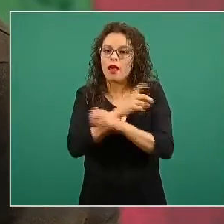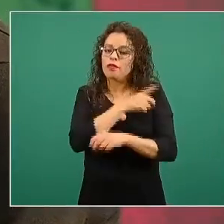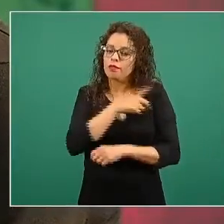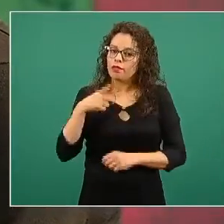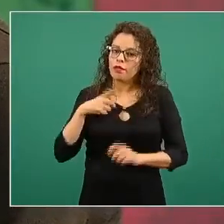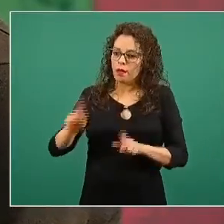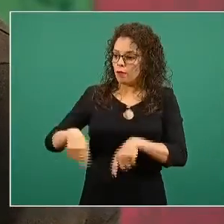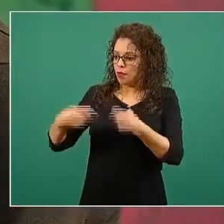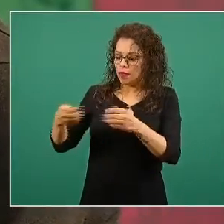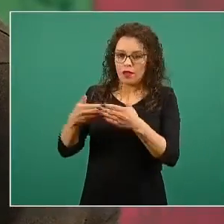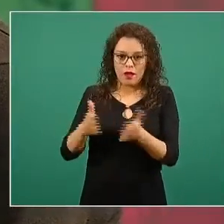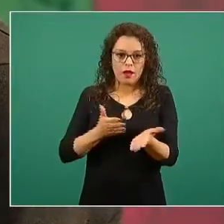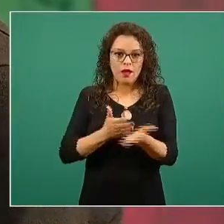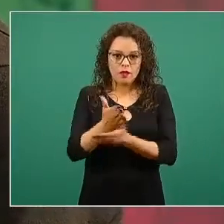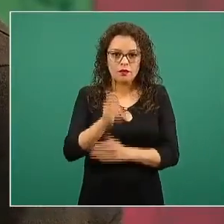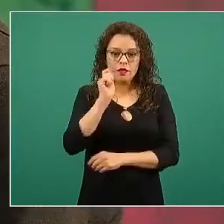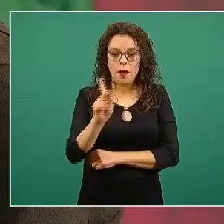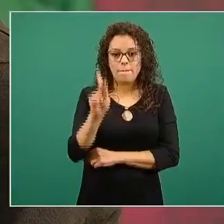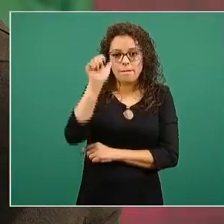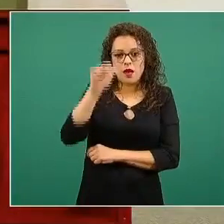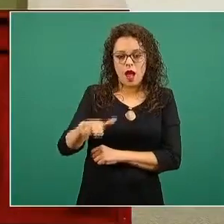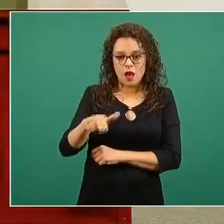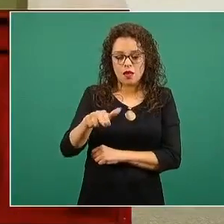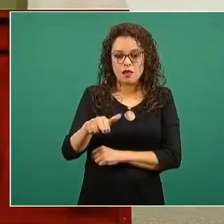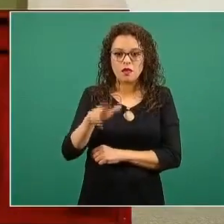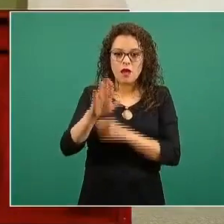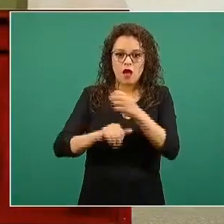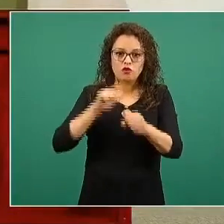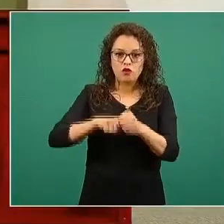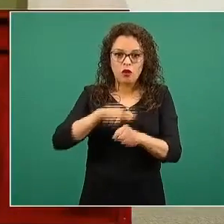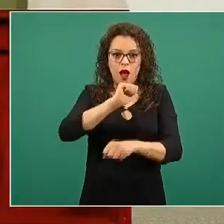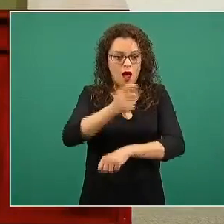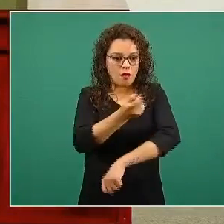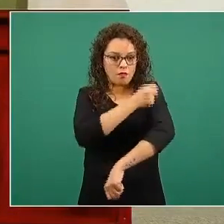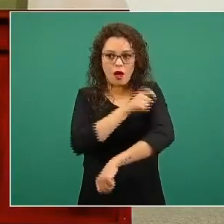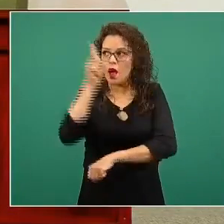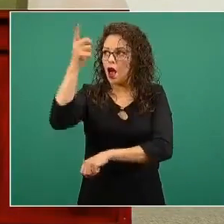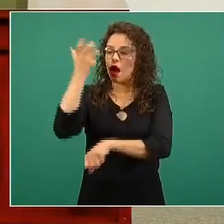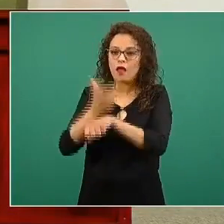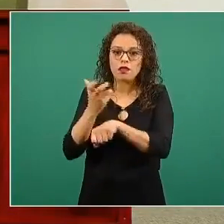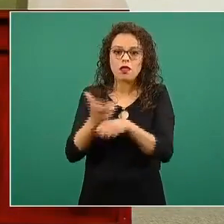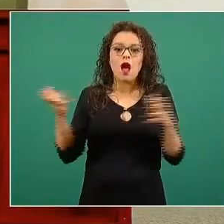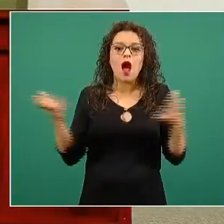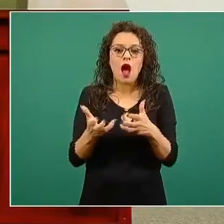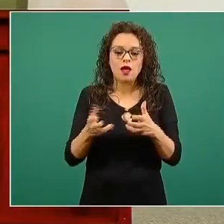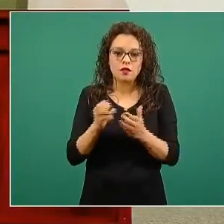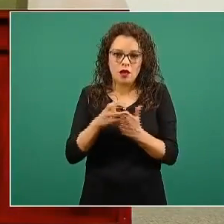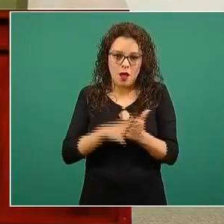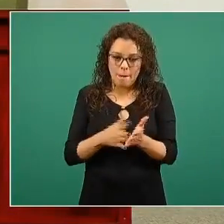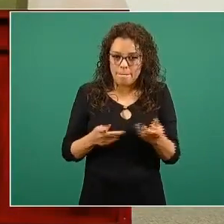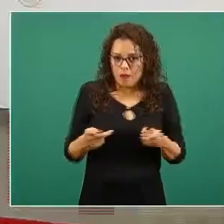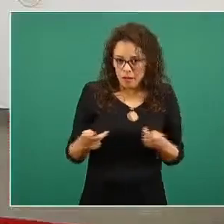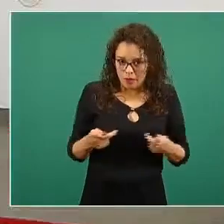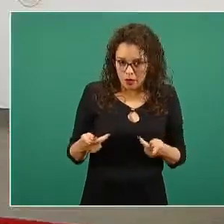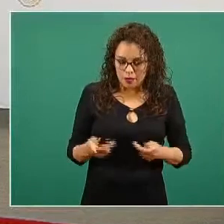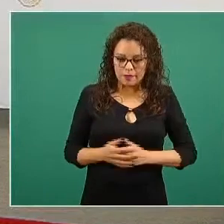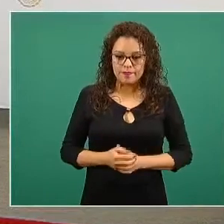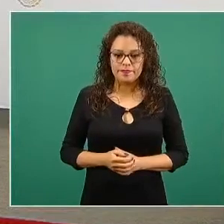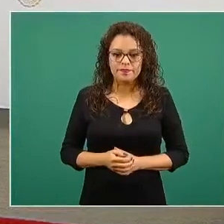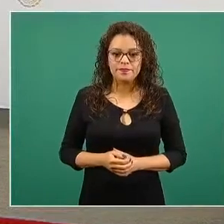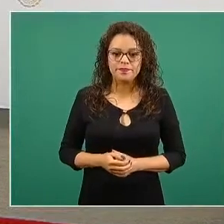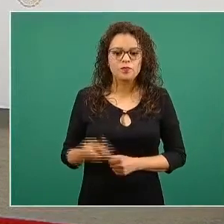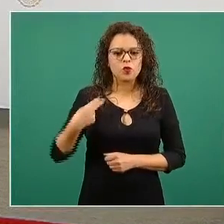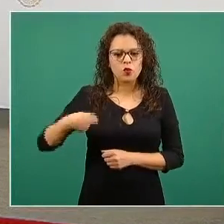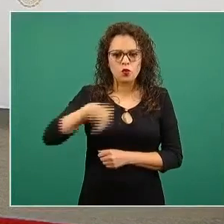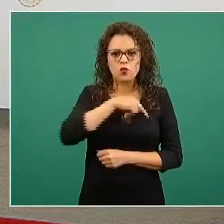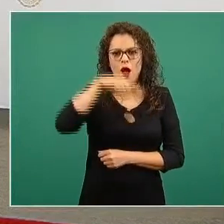Plan Nacional de Vacunación de Estados Unidos ha planteado. Nosotros mismos aquí, también lo hemos dicho muchas veces en